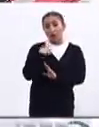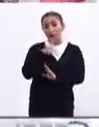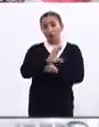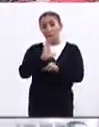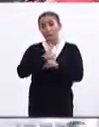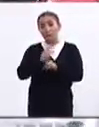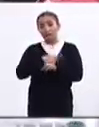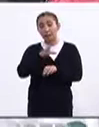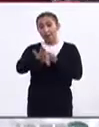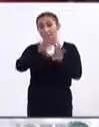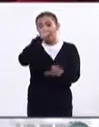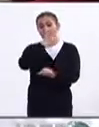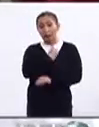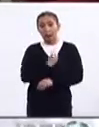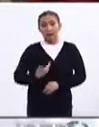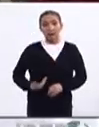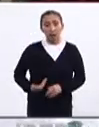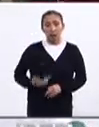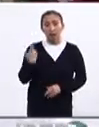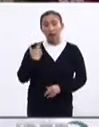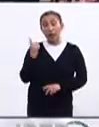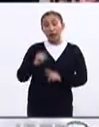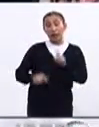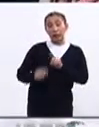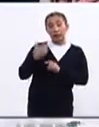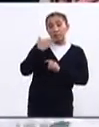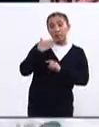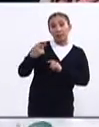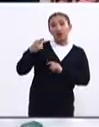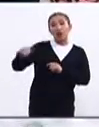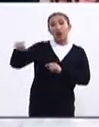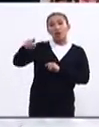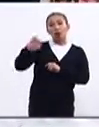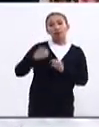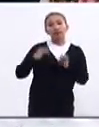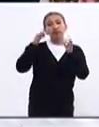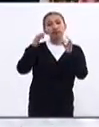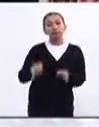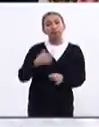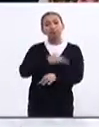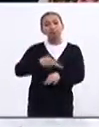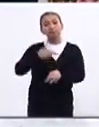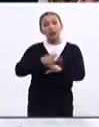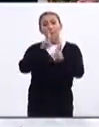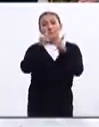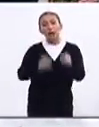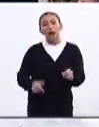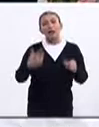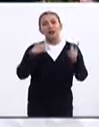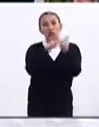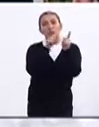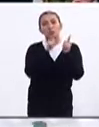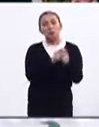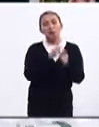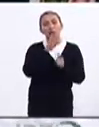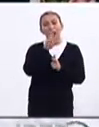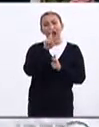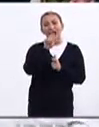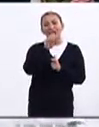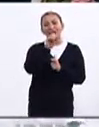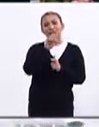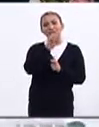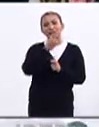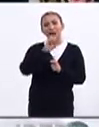Colombia realizó sus elecciones presidenciales, que dependieron en buena medida de la consolidación del proceso de paz de las Fuerzas Armadas Revolucionarias